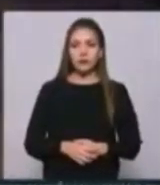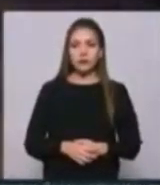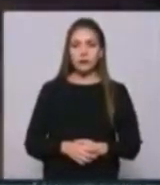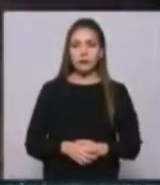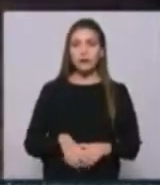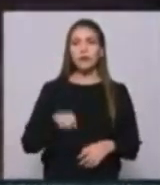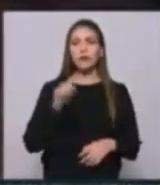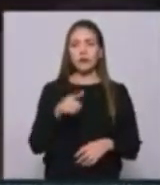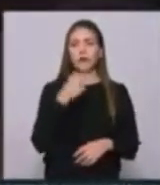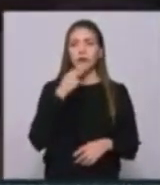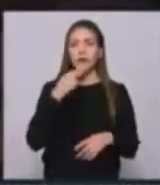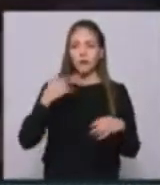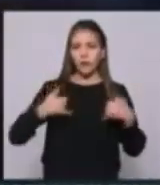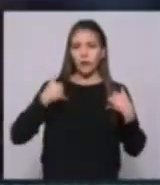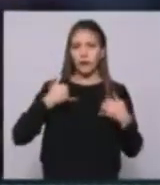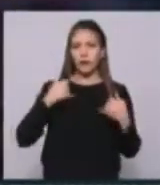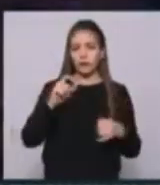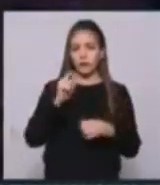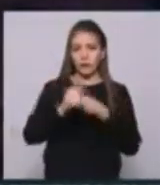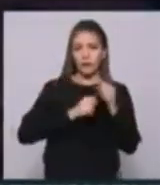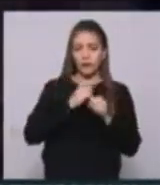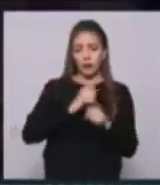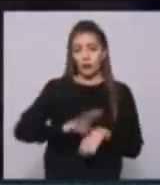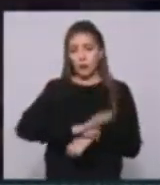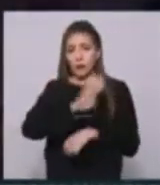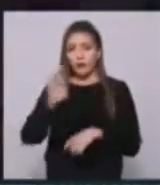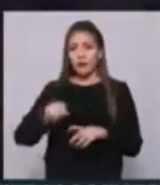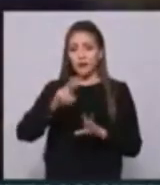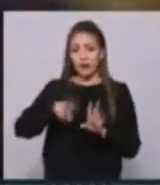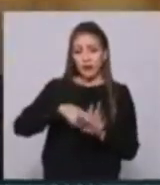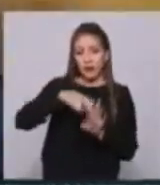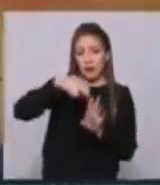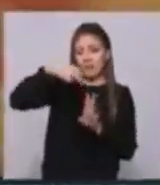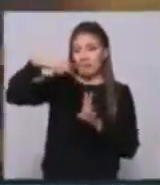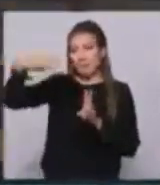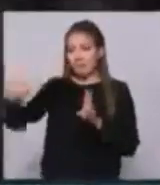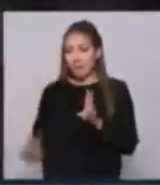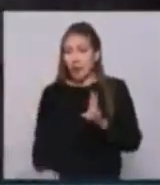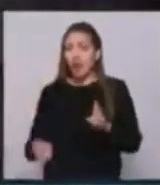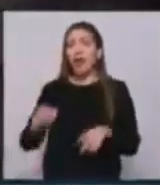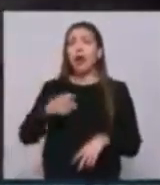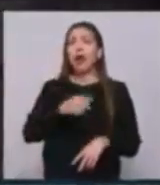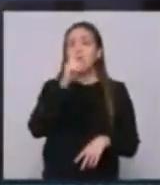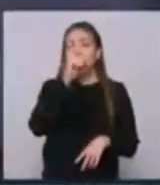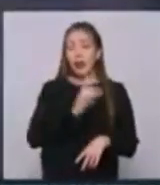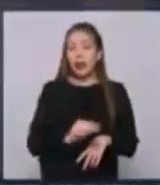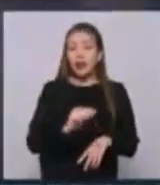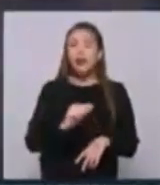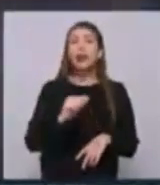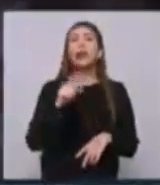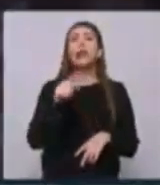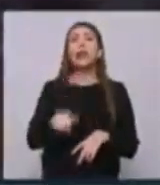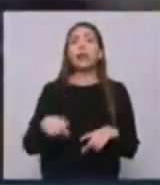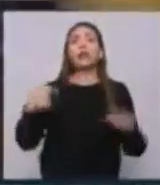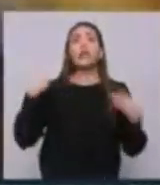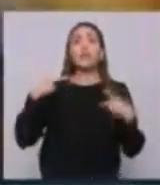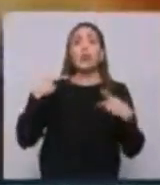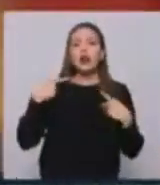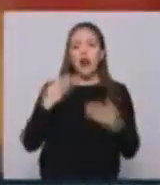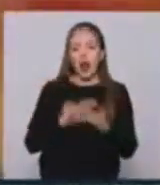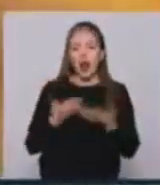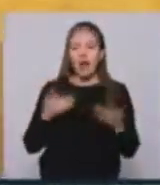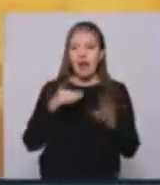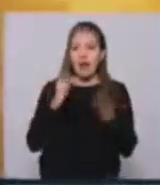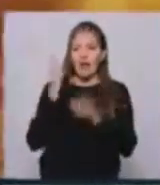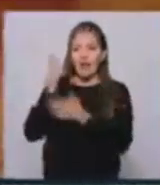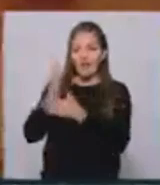tras la muerte del joven de 20 años que cayó tras saltar de una trajinera a otra, visitantes se han encontrado con nuevas medidas de